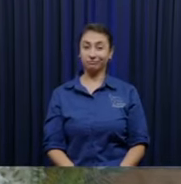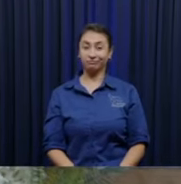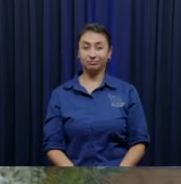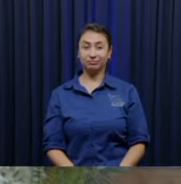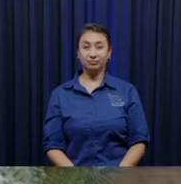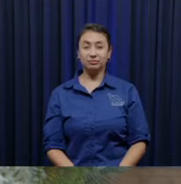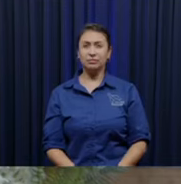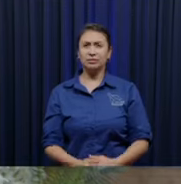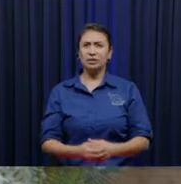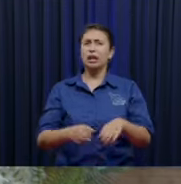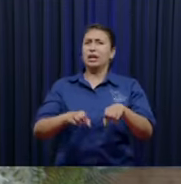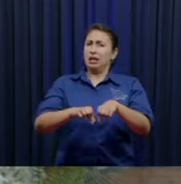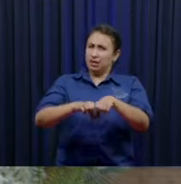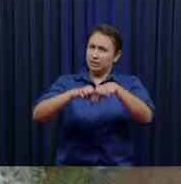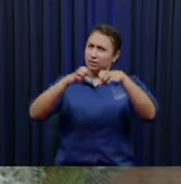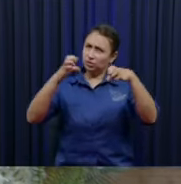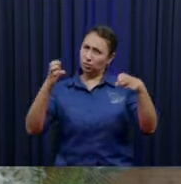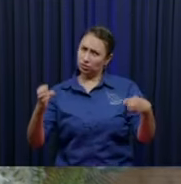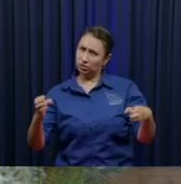la primera Eva